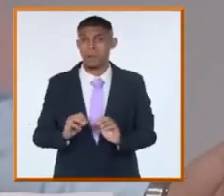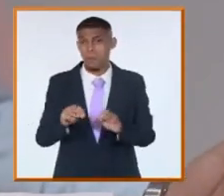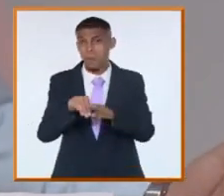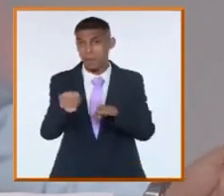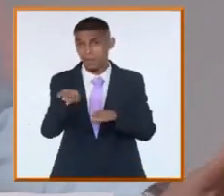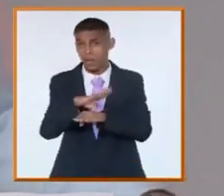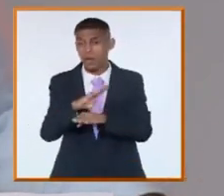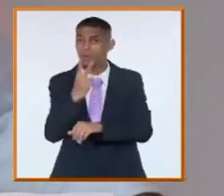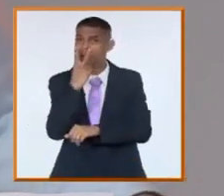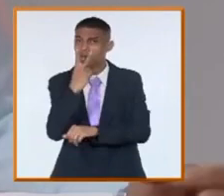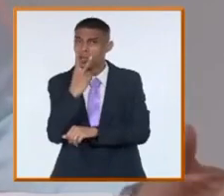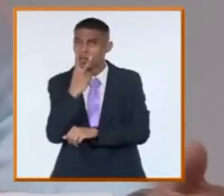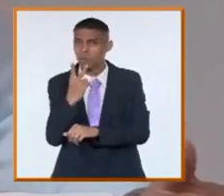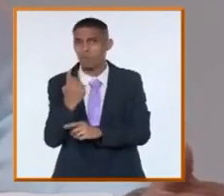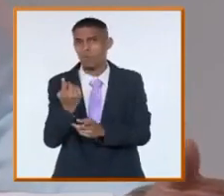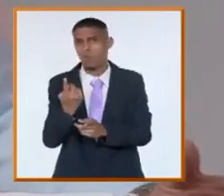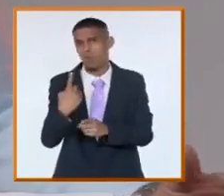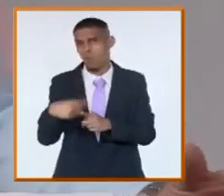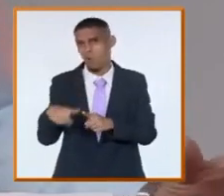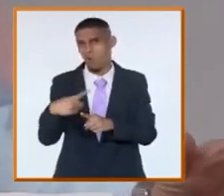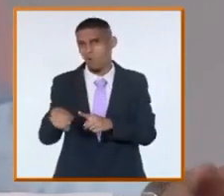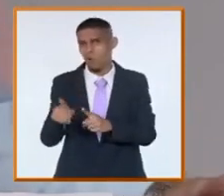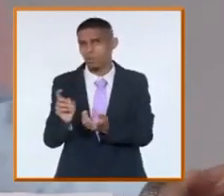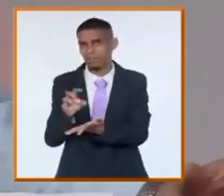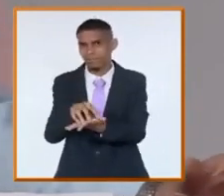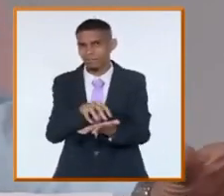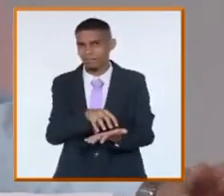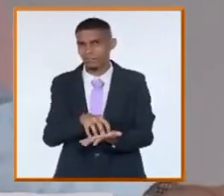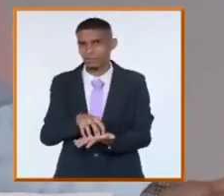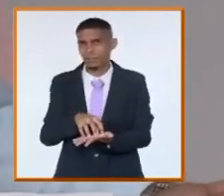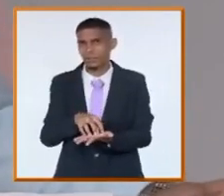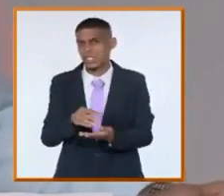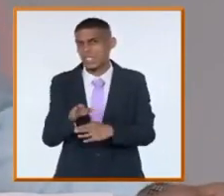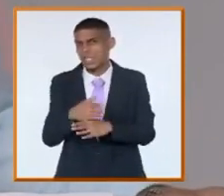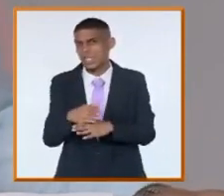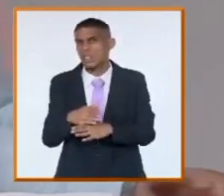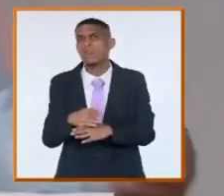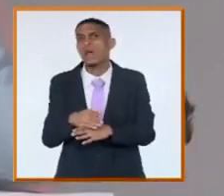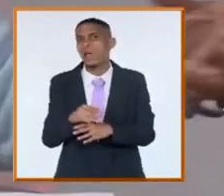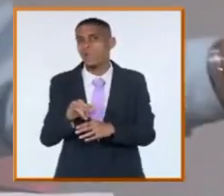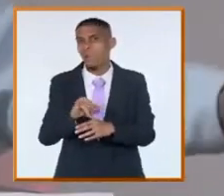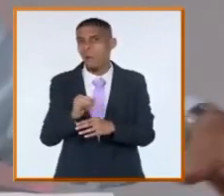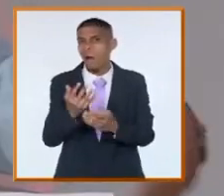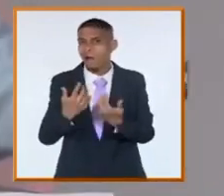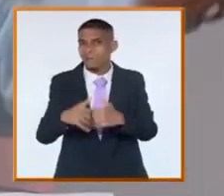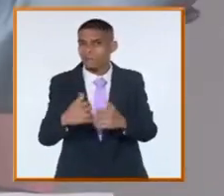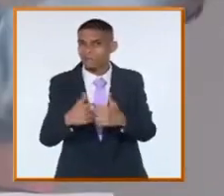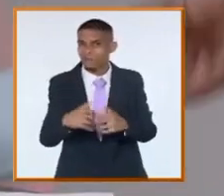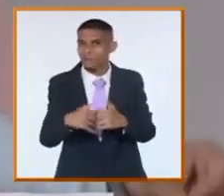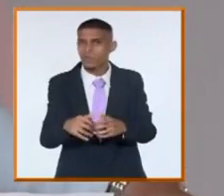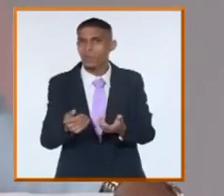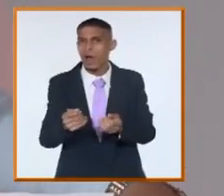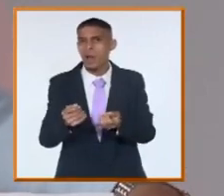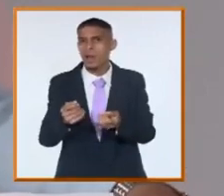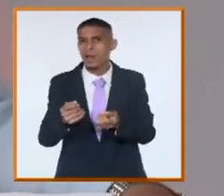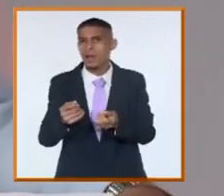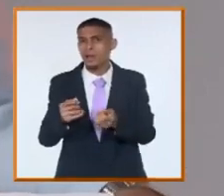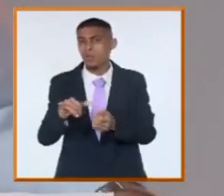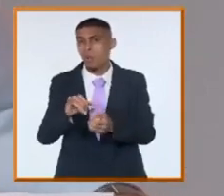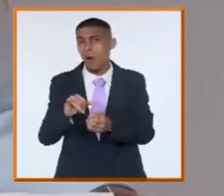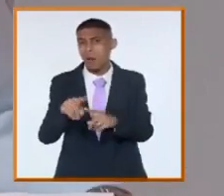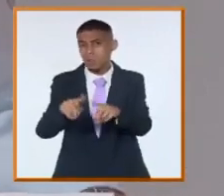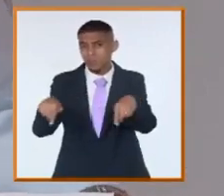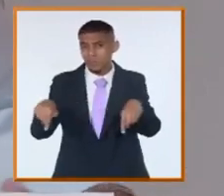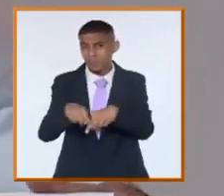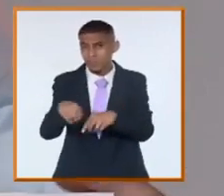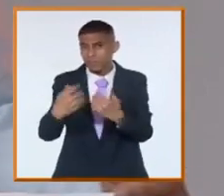tratemos tres sobres que es un oje que se dedica a materiales de construcción que tiene las plantas de cemento y toda la producción de